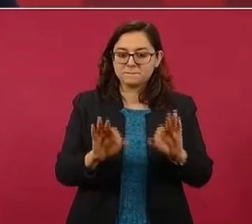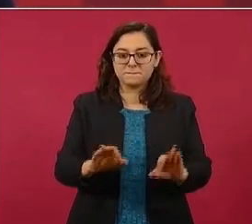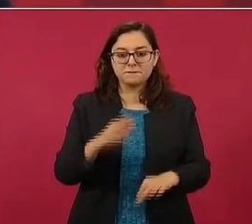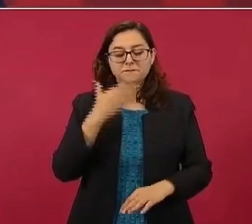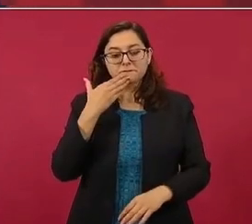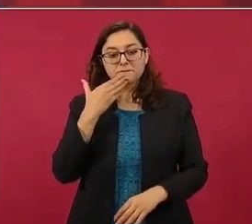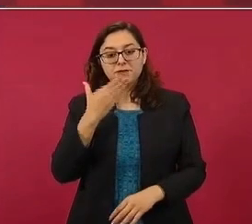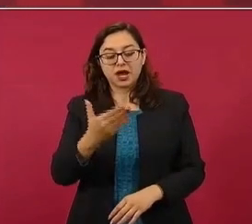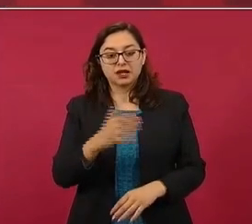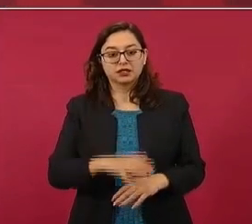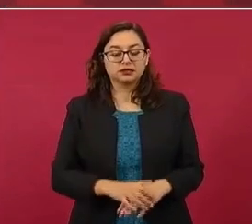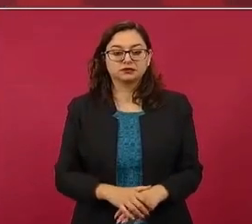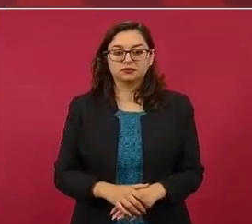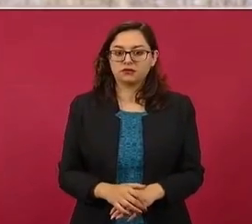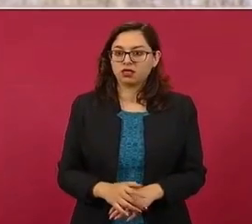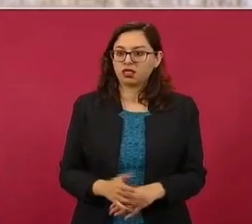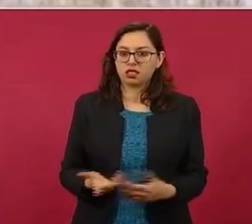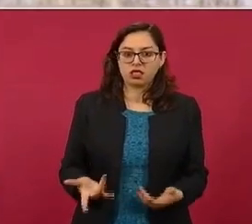simulación.